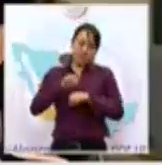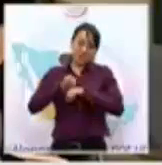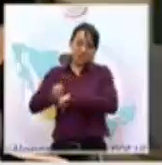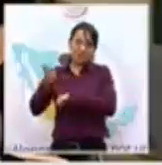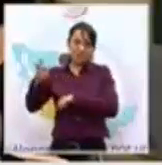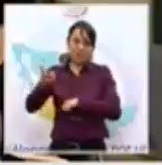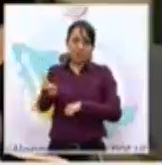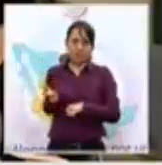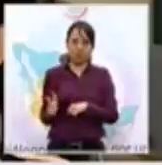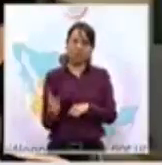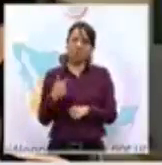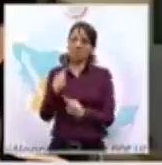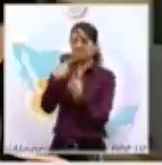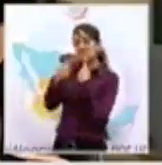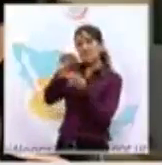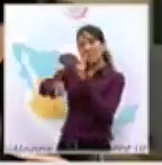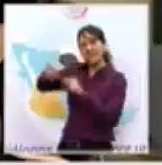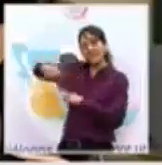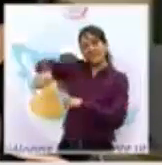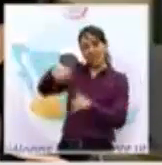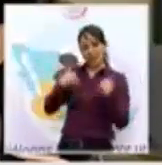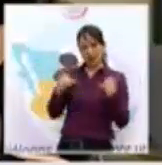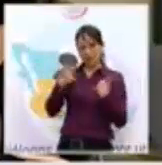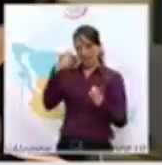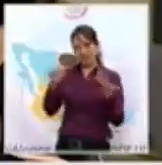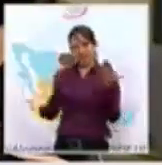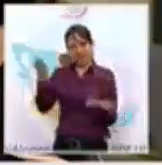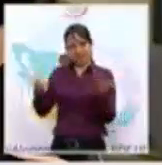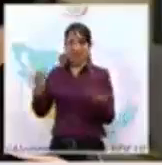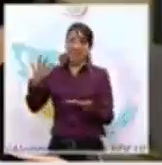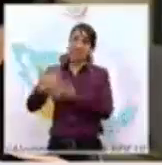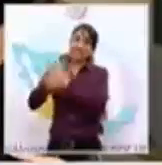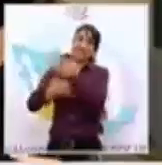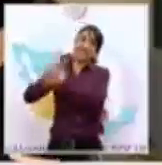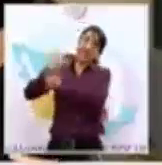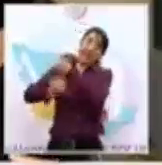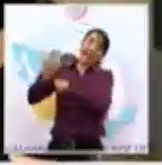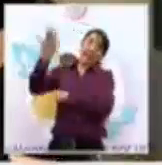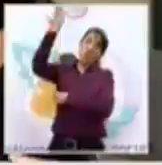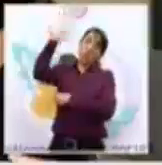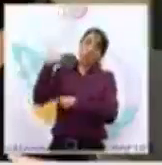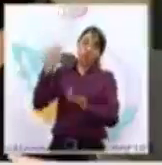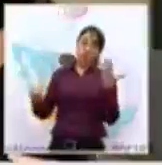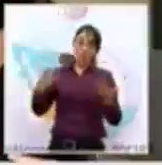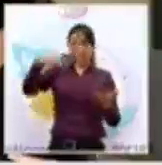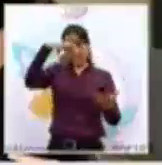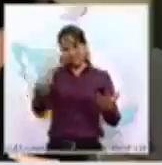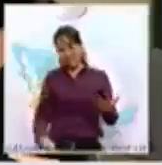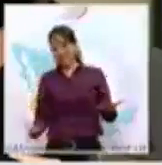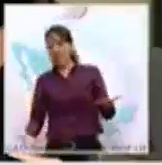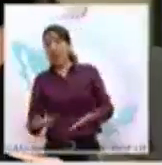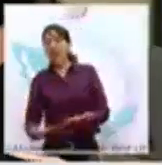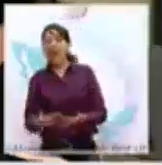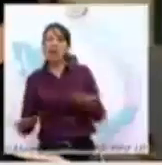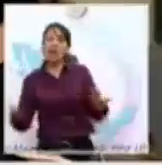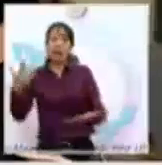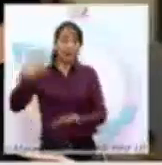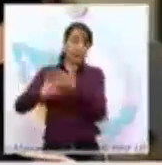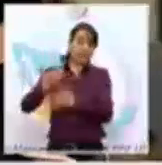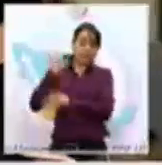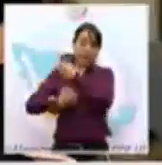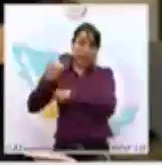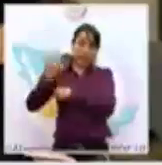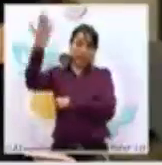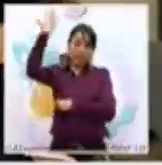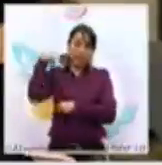para contrastar lo que era el México de hace 15 años y lo que hoy tenemos. Hace 15 años había una expectativa de esperanza y hoy